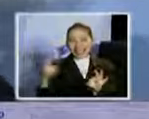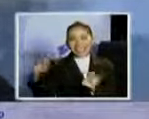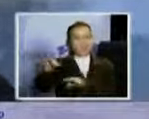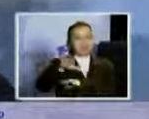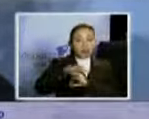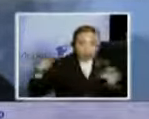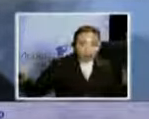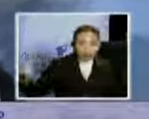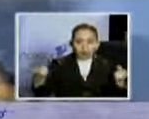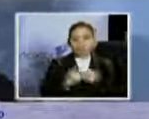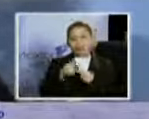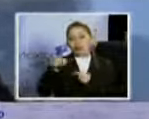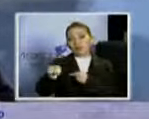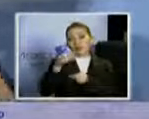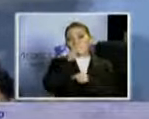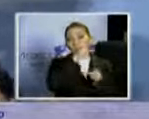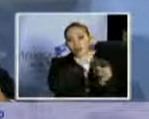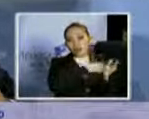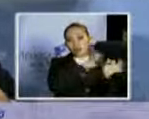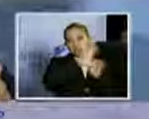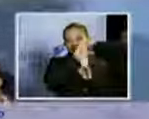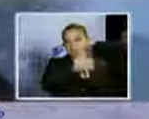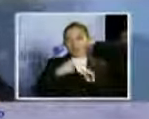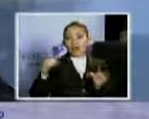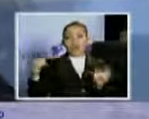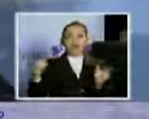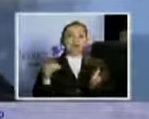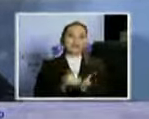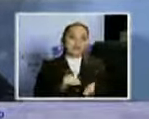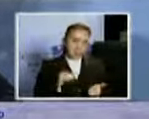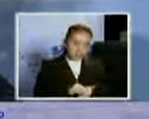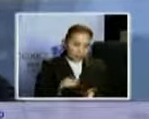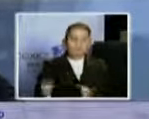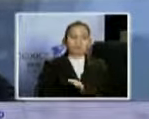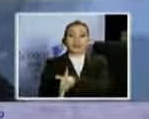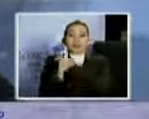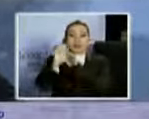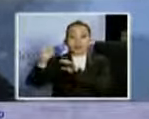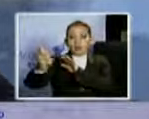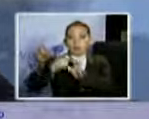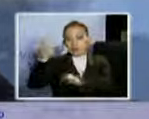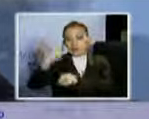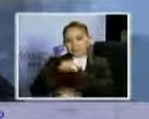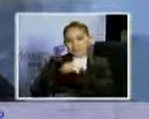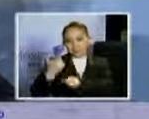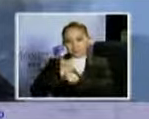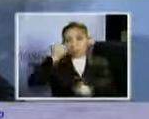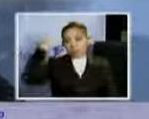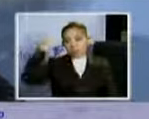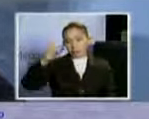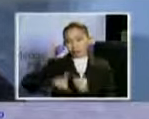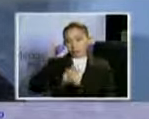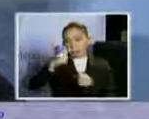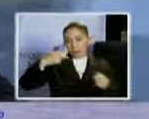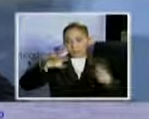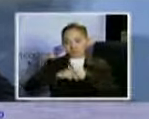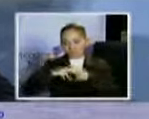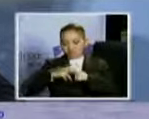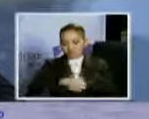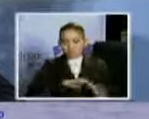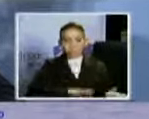la tierra a partir de los 90s para acá, y hoy vemos la reaparición riesgosa y grave de un fenómeno de esta